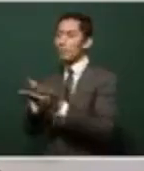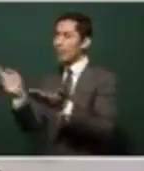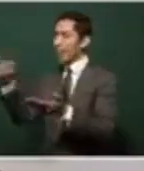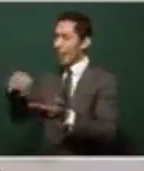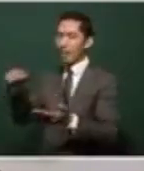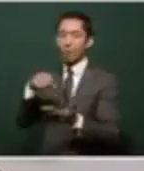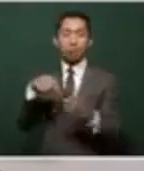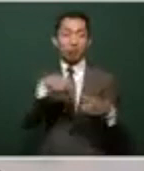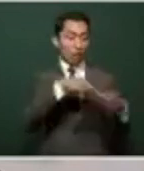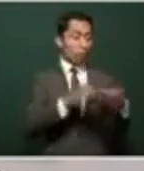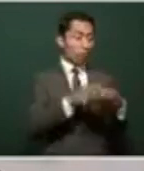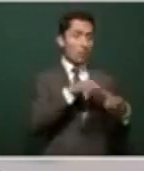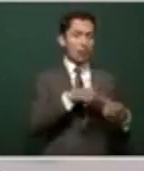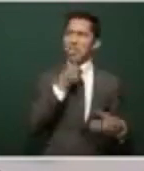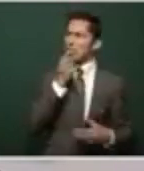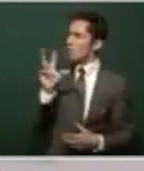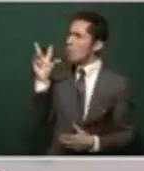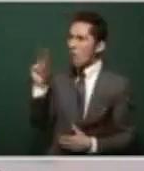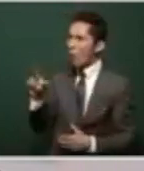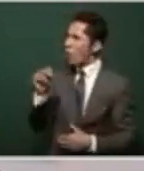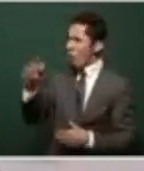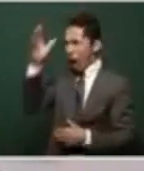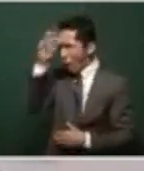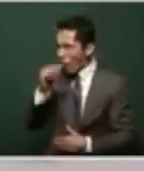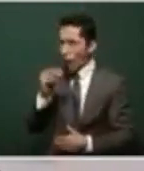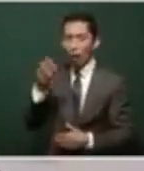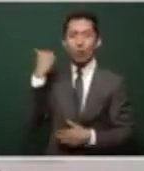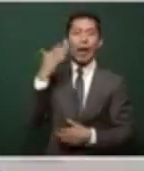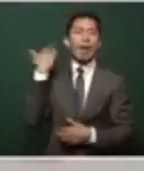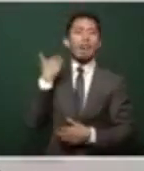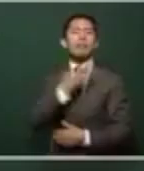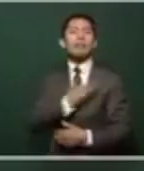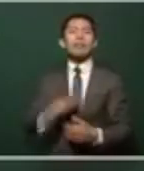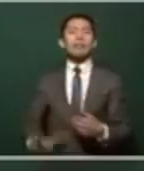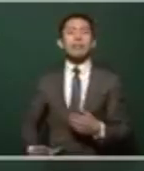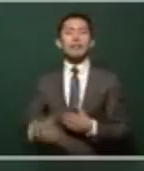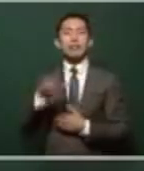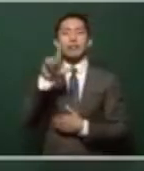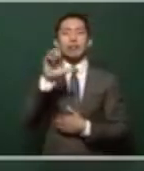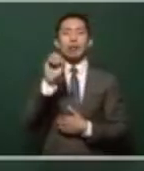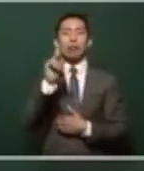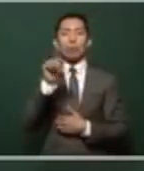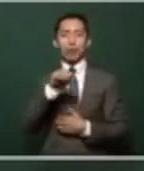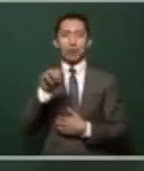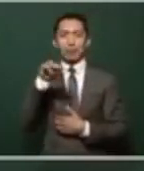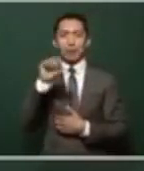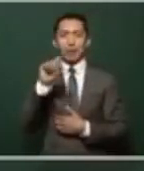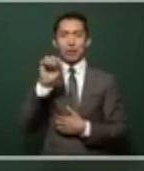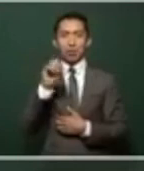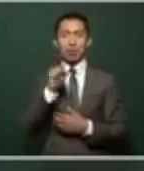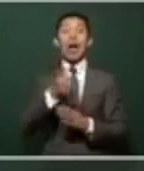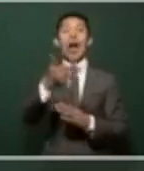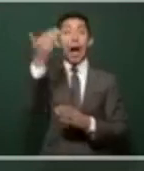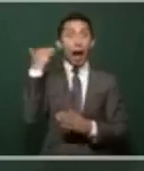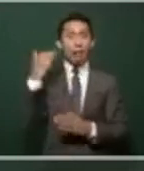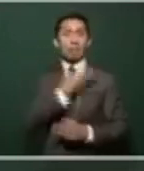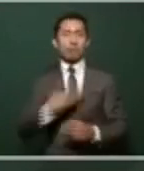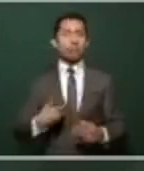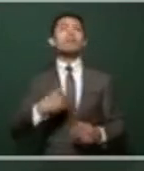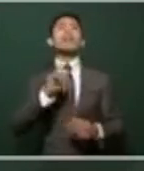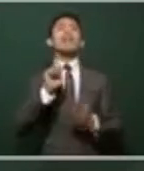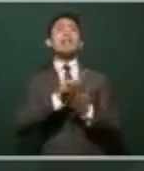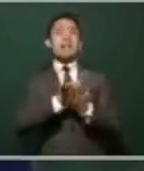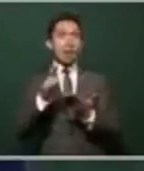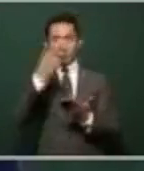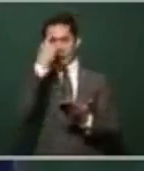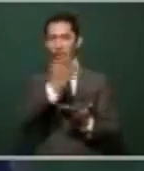Protestaron cuando el presidente López Mateos decidió entregar de manera gratuita los libros